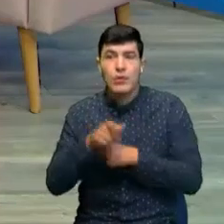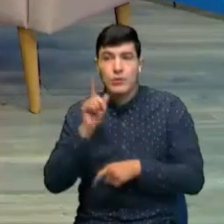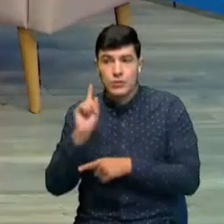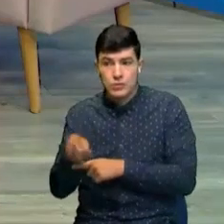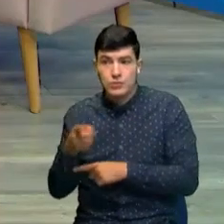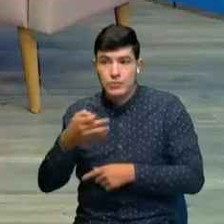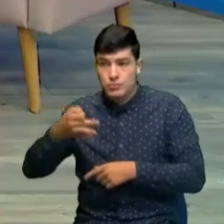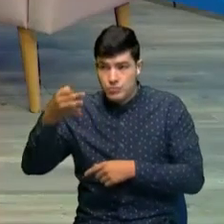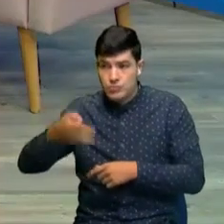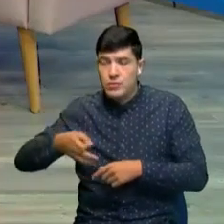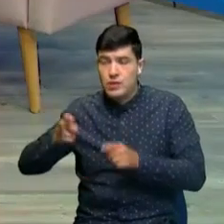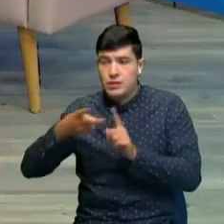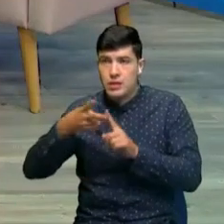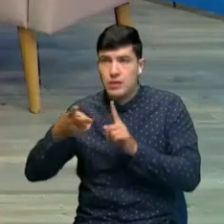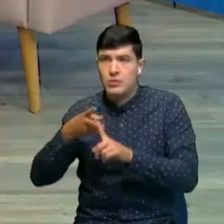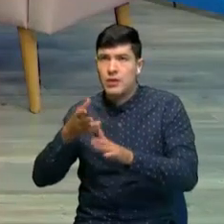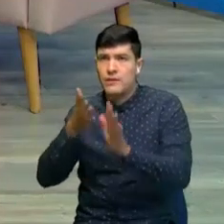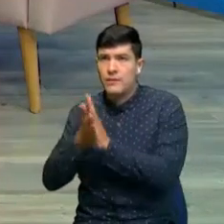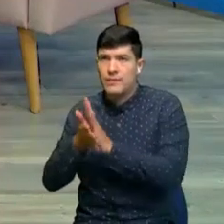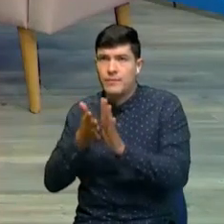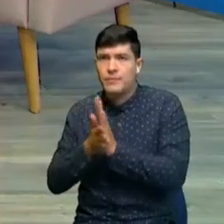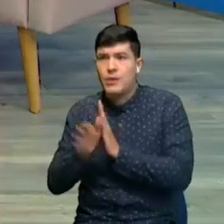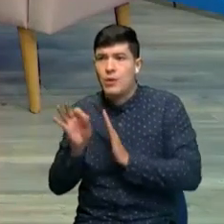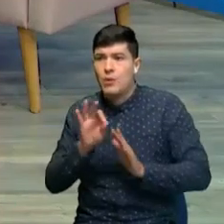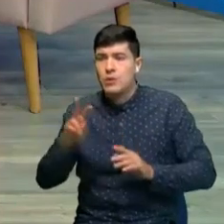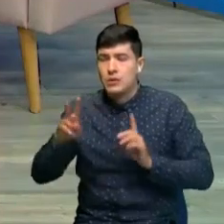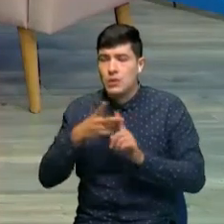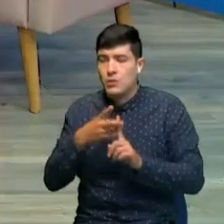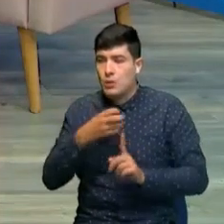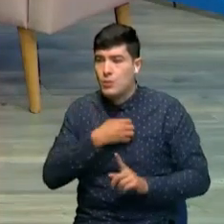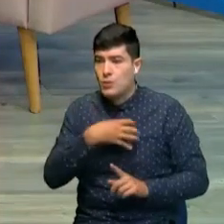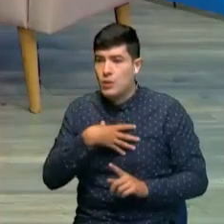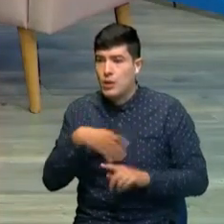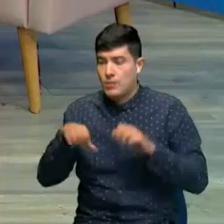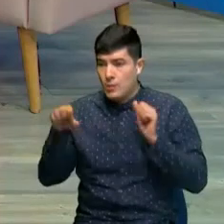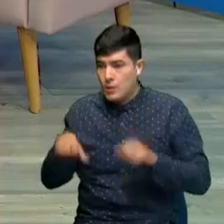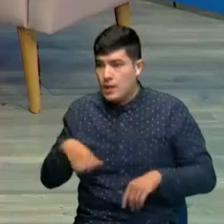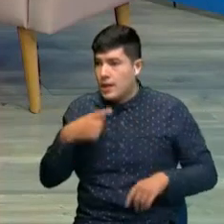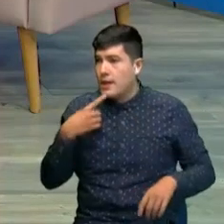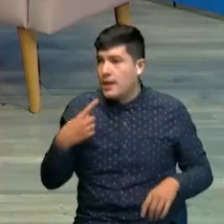una segunda, sí, una segunda oportunidad para decirle...